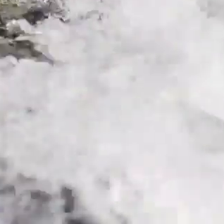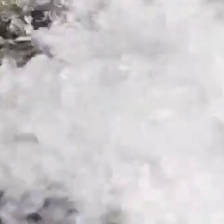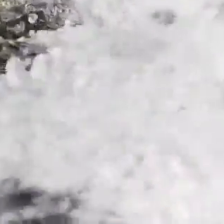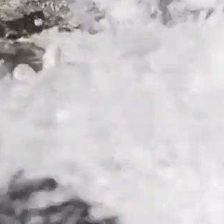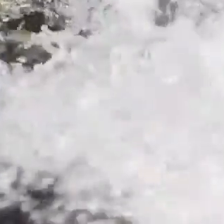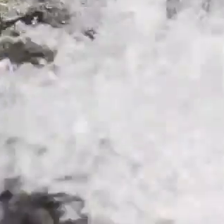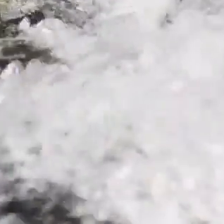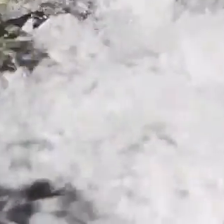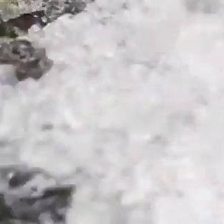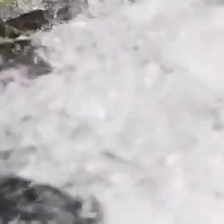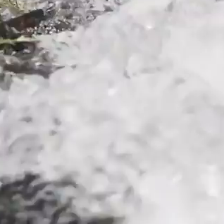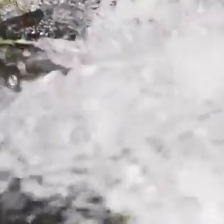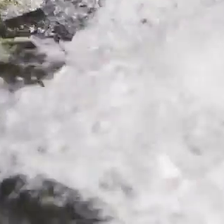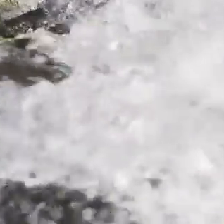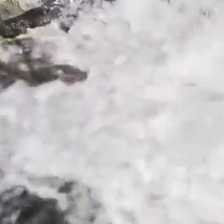3